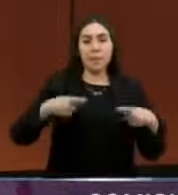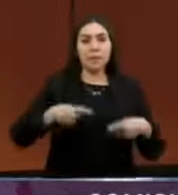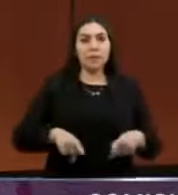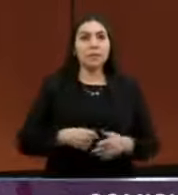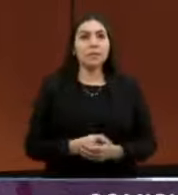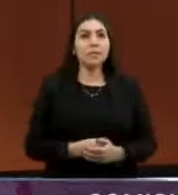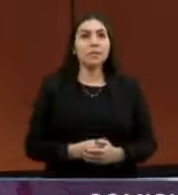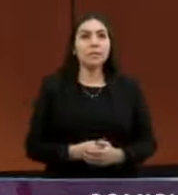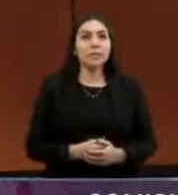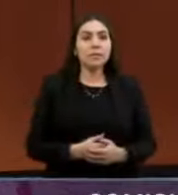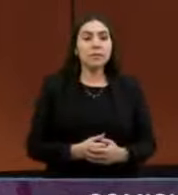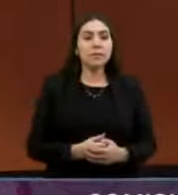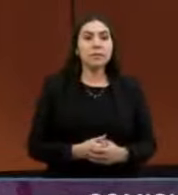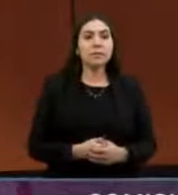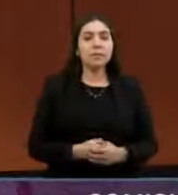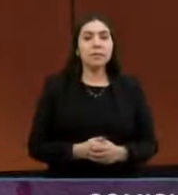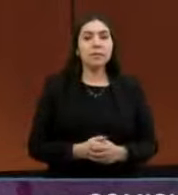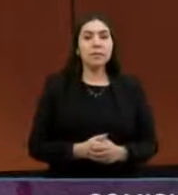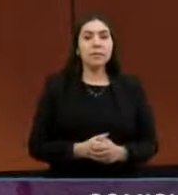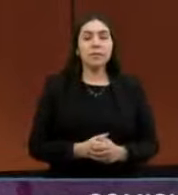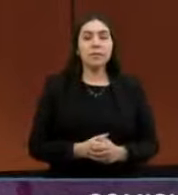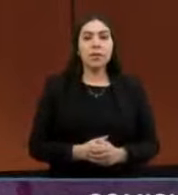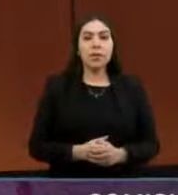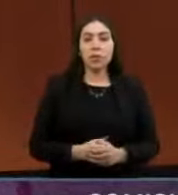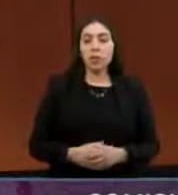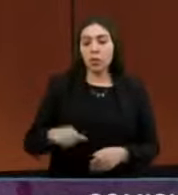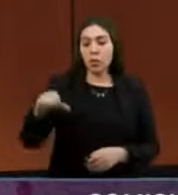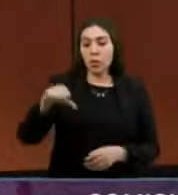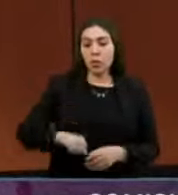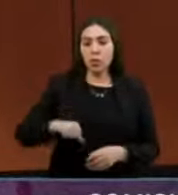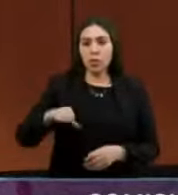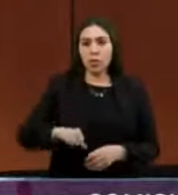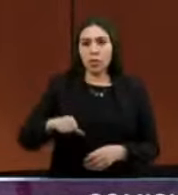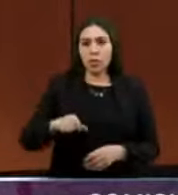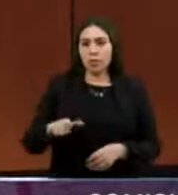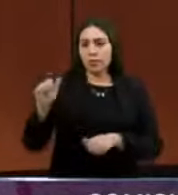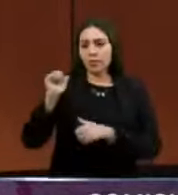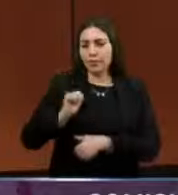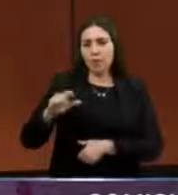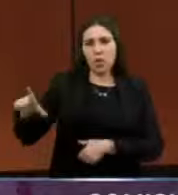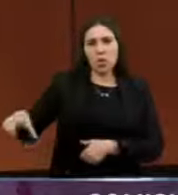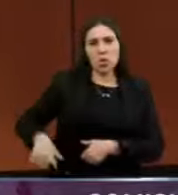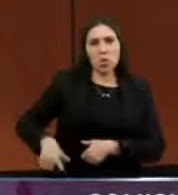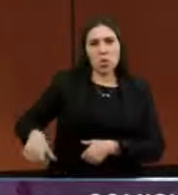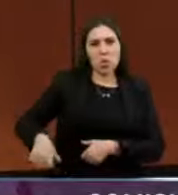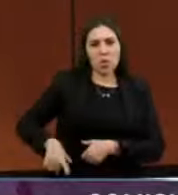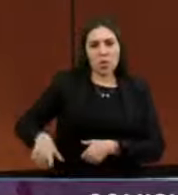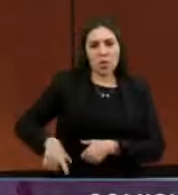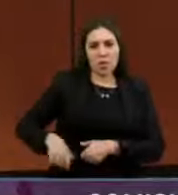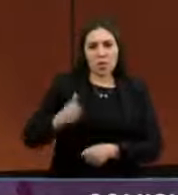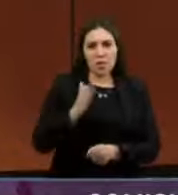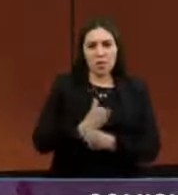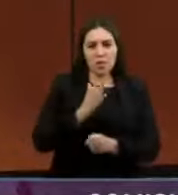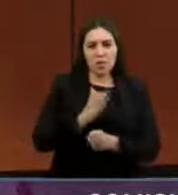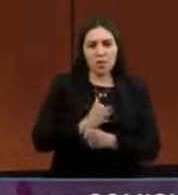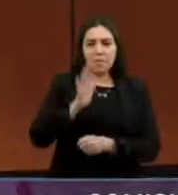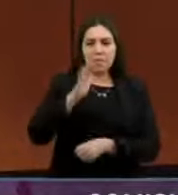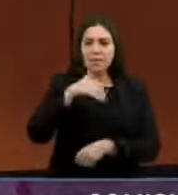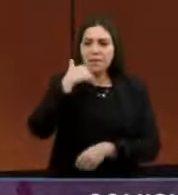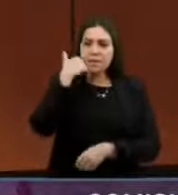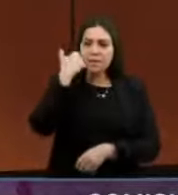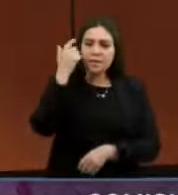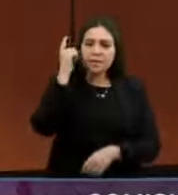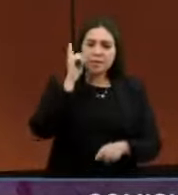claramente, el régimen oficial quiere perpetrar un robo a la nación